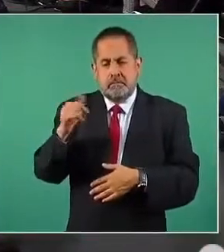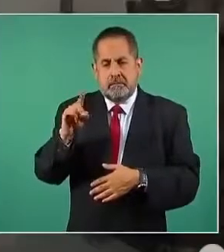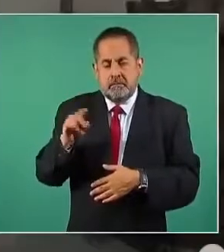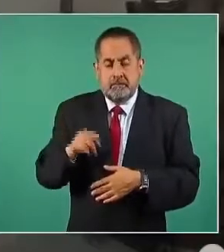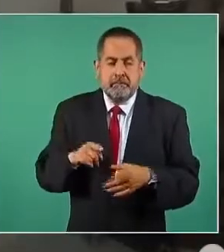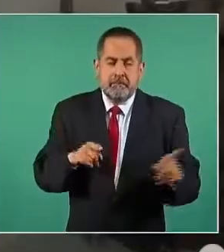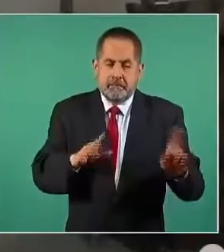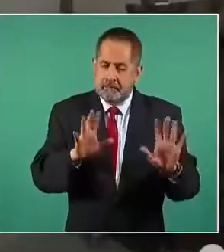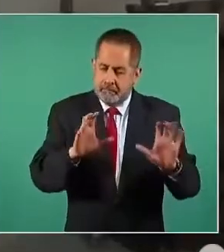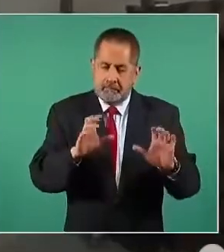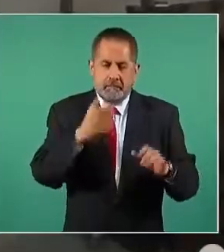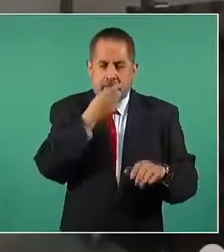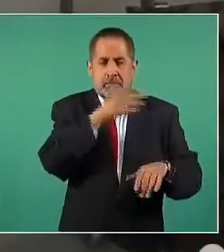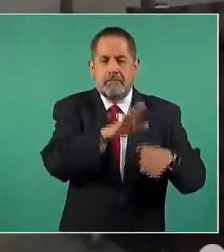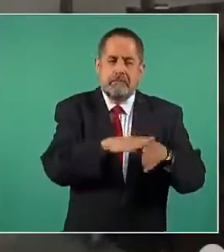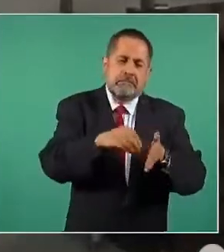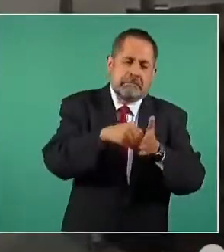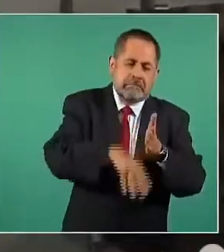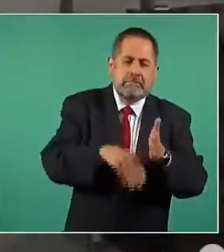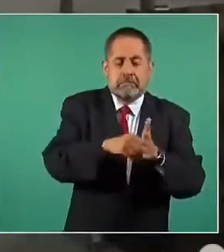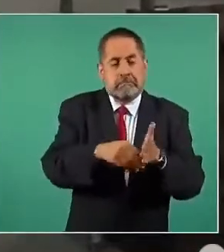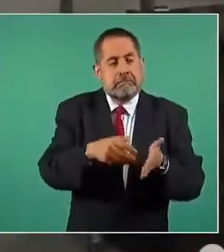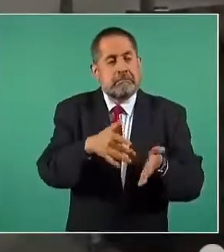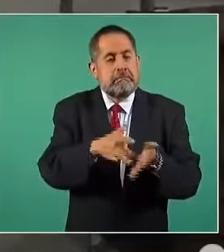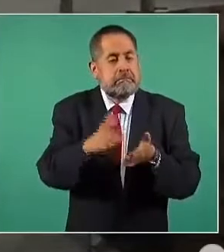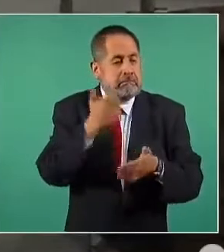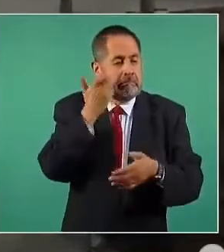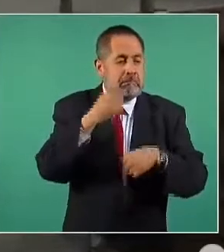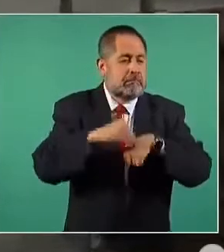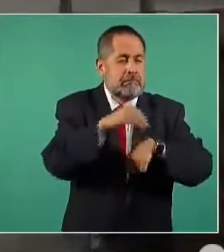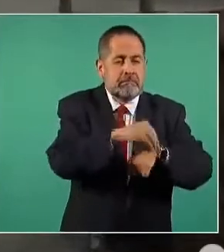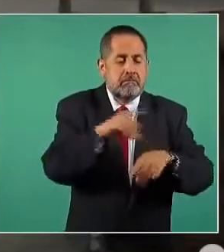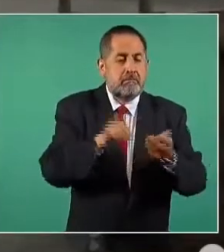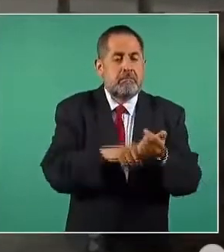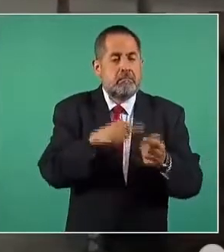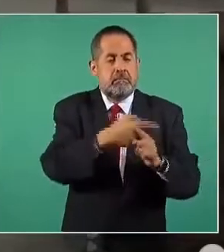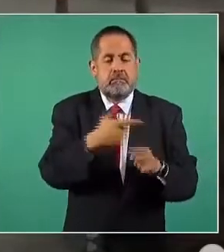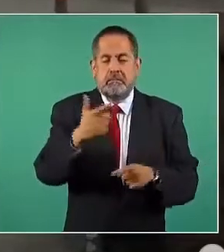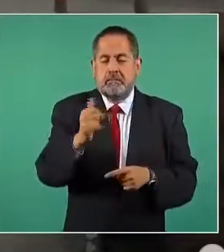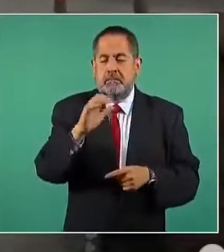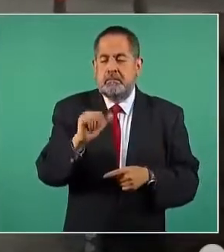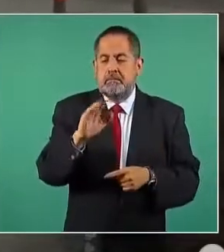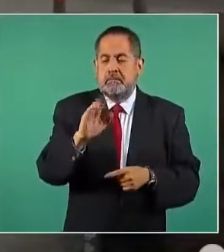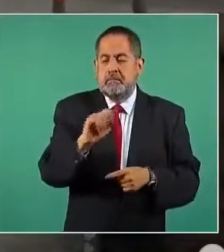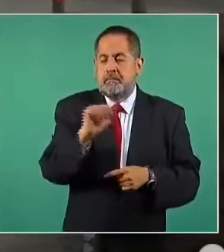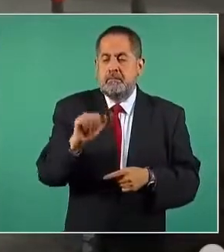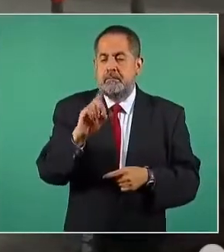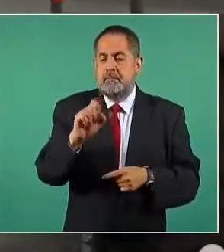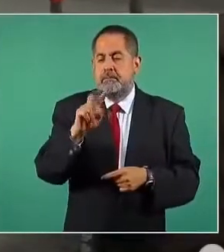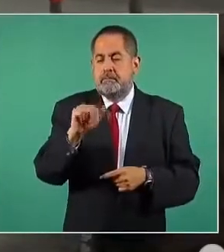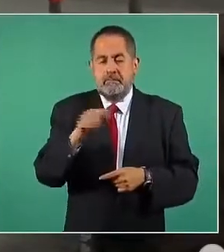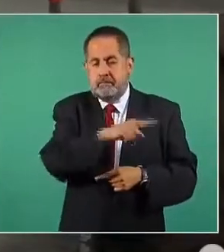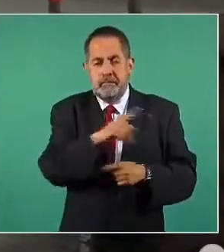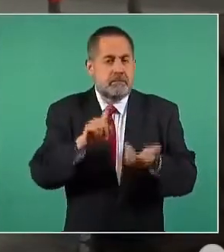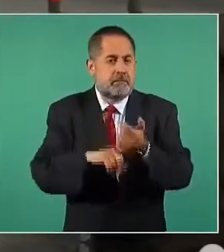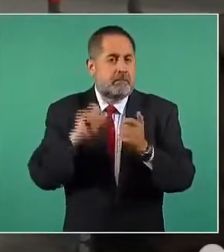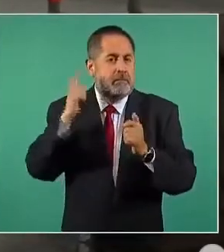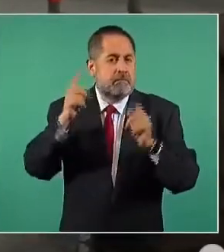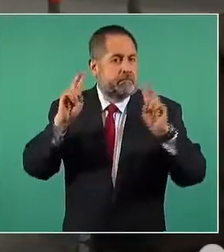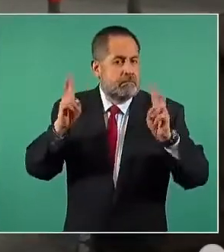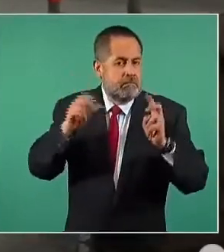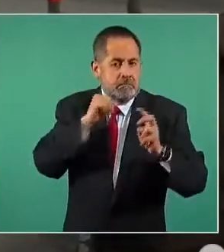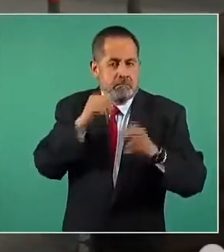buscaran incluso pretextos para no hablar del caso de también García Cabeza de Vaca. Sobre ese tema no ha habido